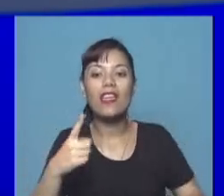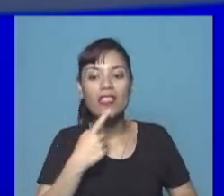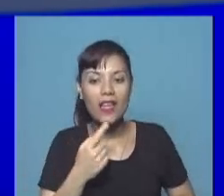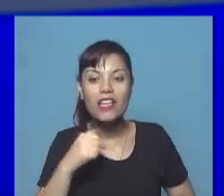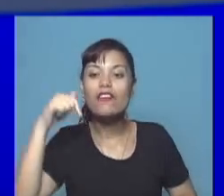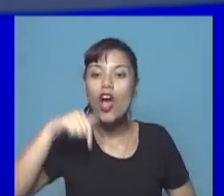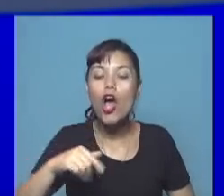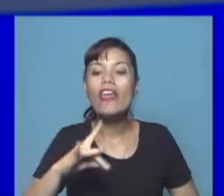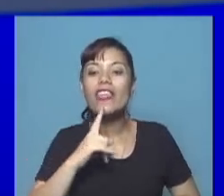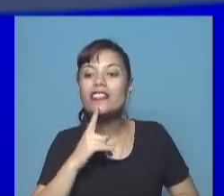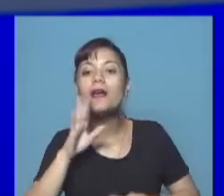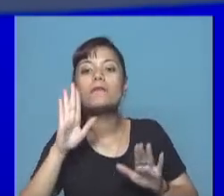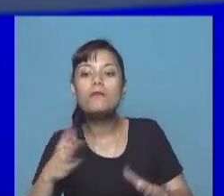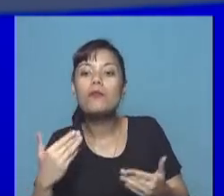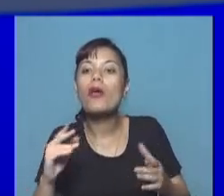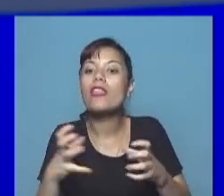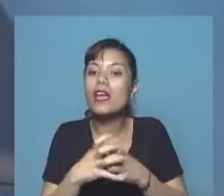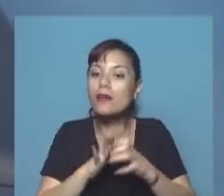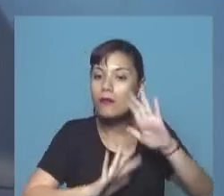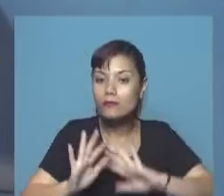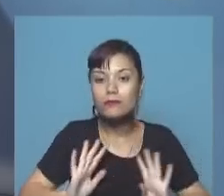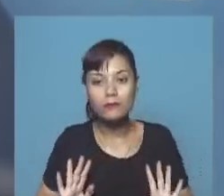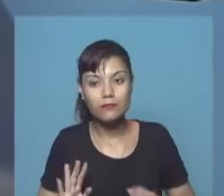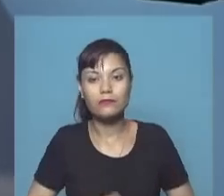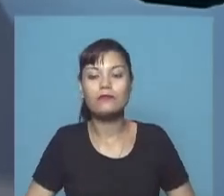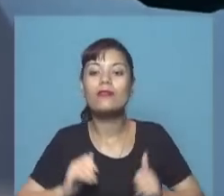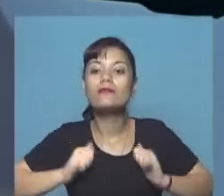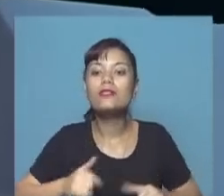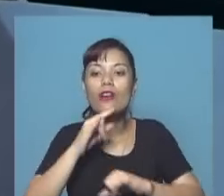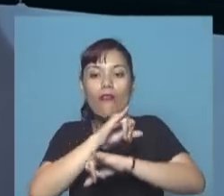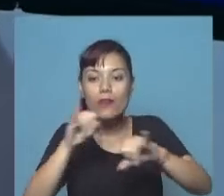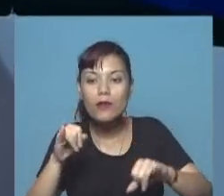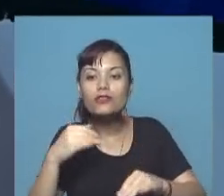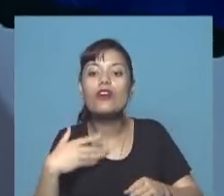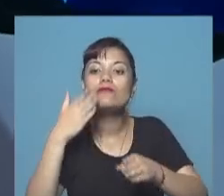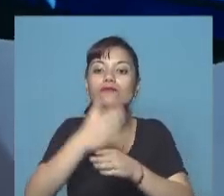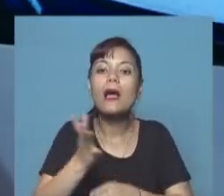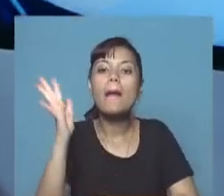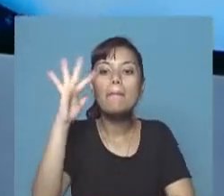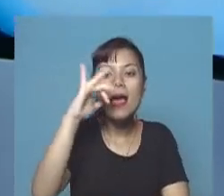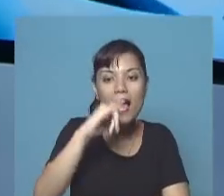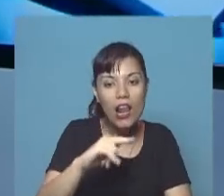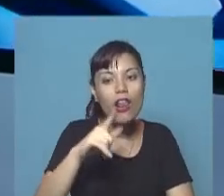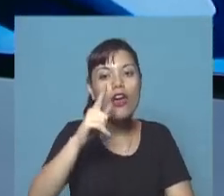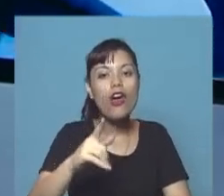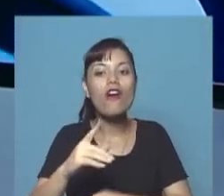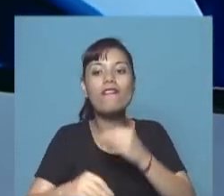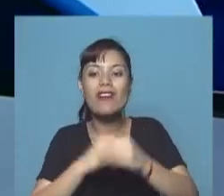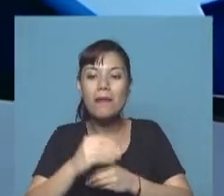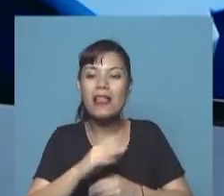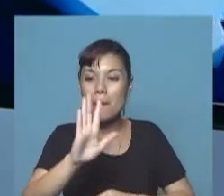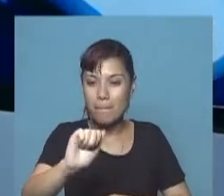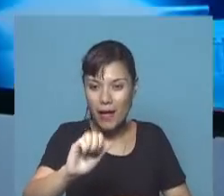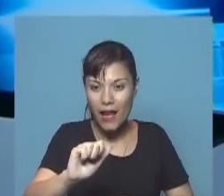y hoy el entrenador para un posible equipo. Comenzamos con la información y nos vamos a Merlo. Finalmente, las 3.000 familias que este